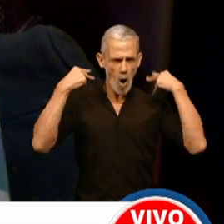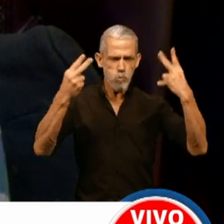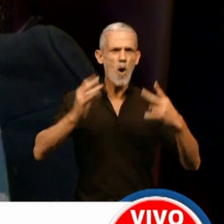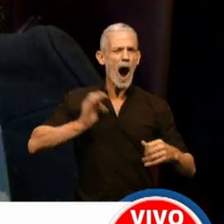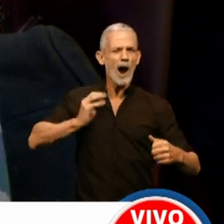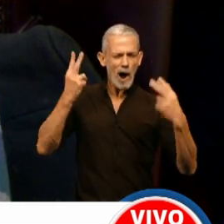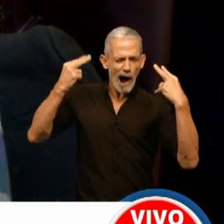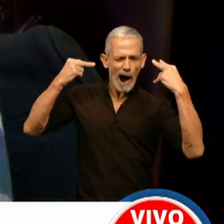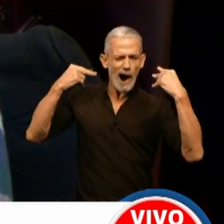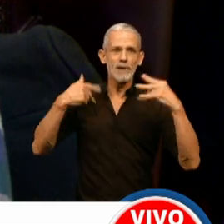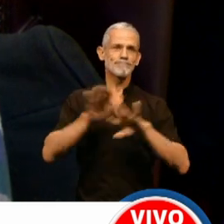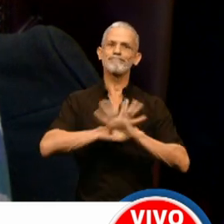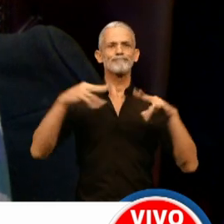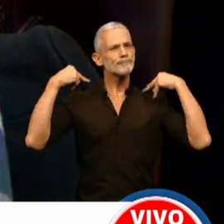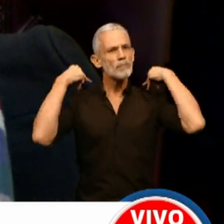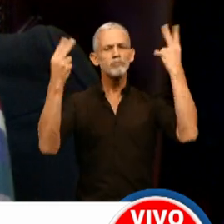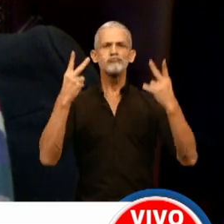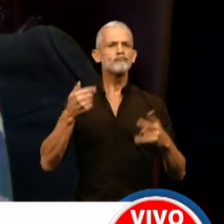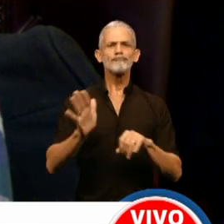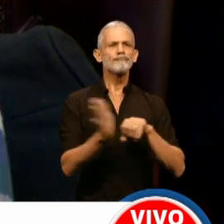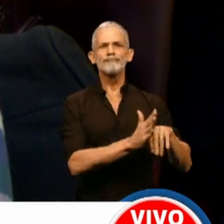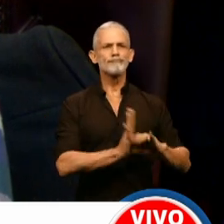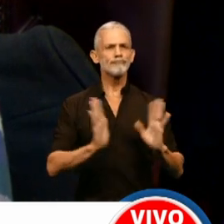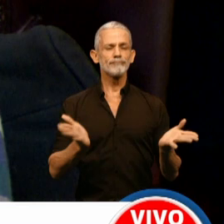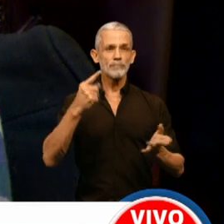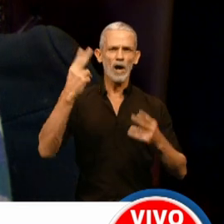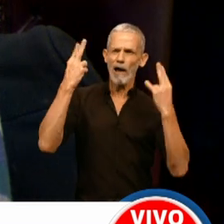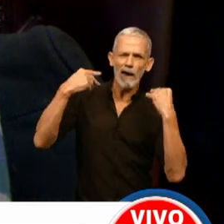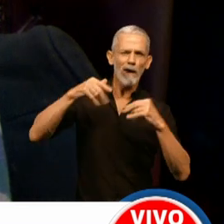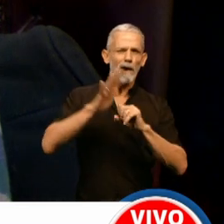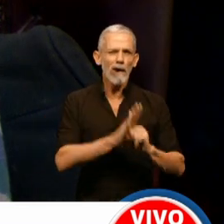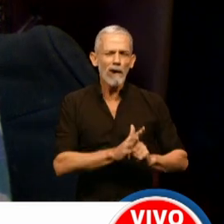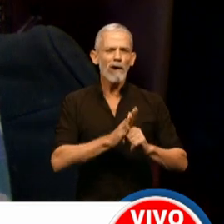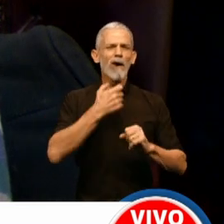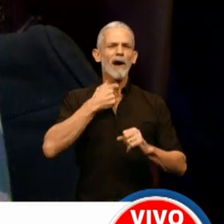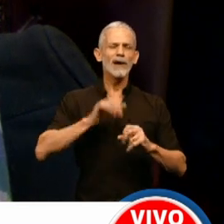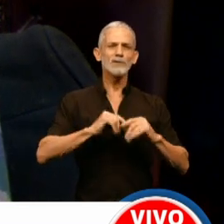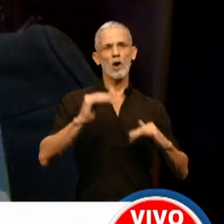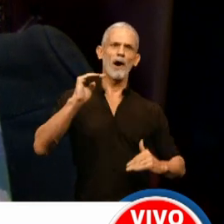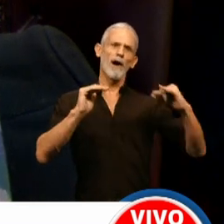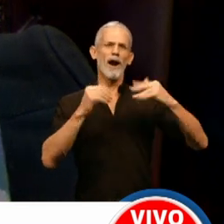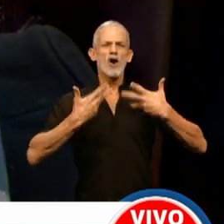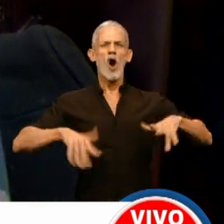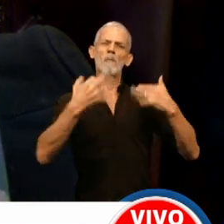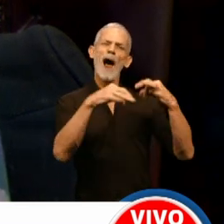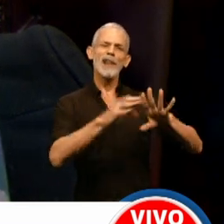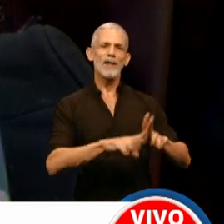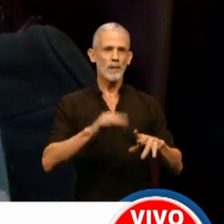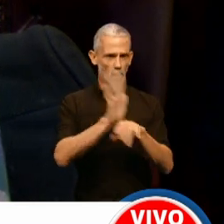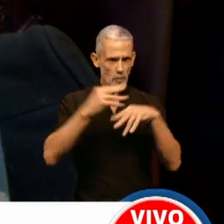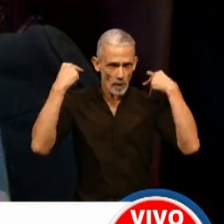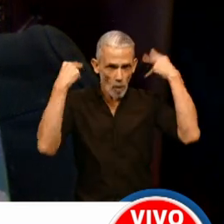años de mandatos sociales que los excluyeron los dominaron los intentaron normativizar esta desobediencia